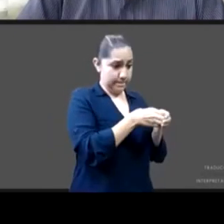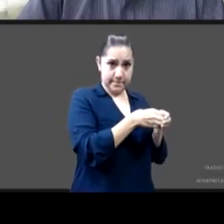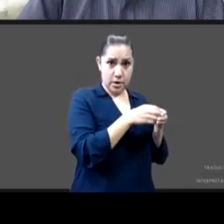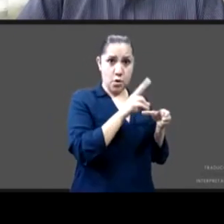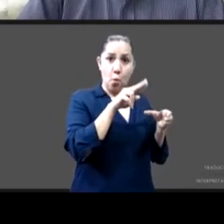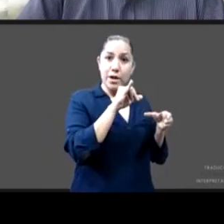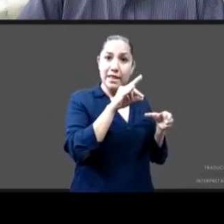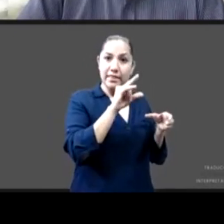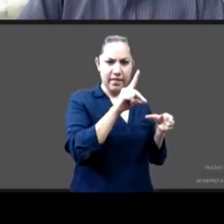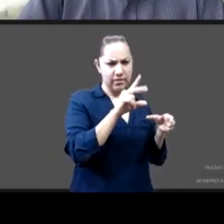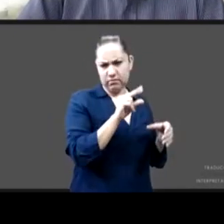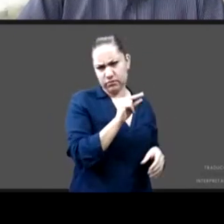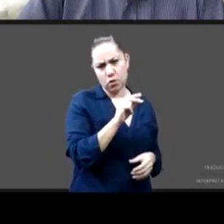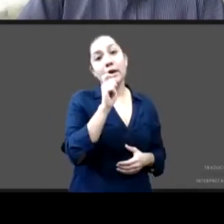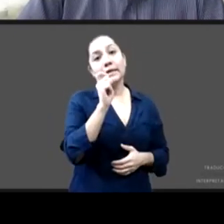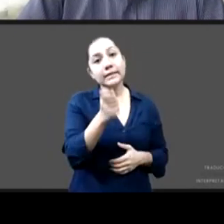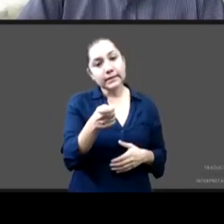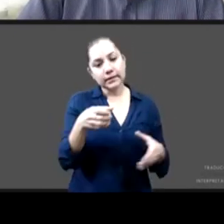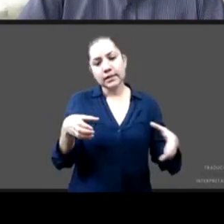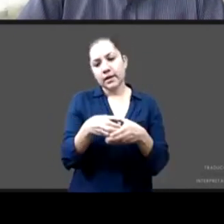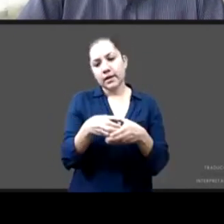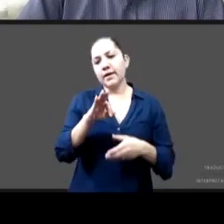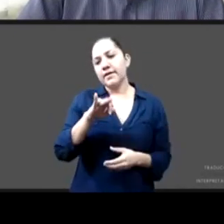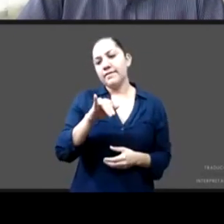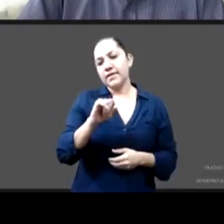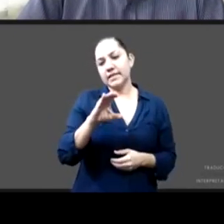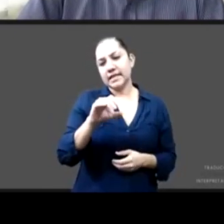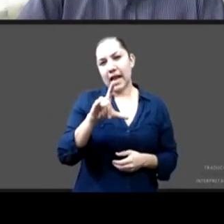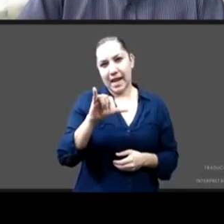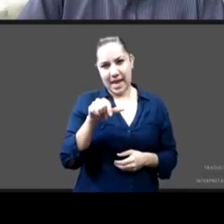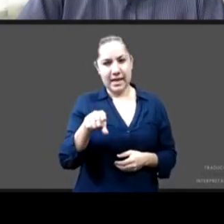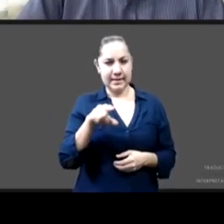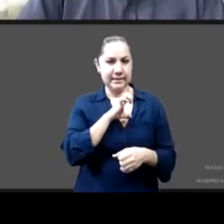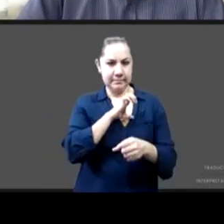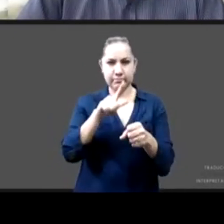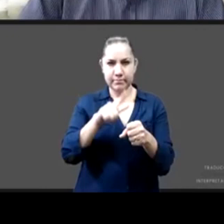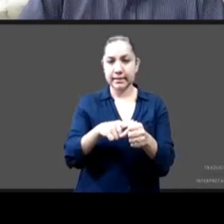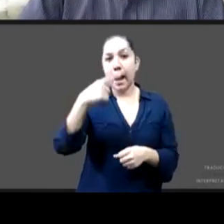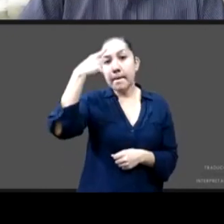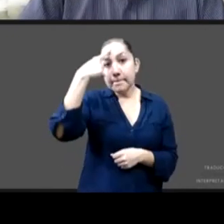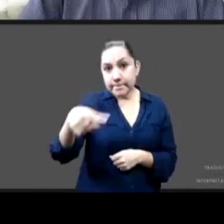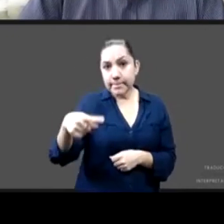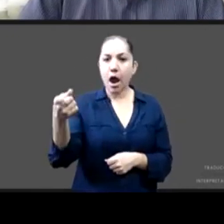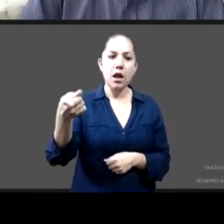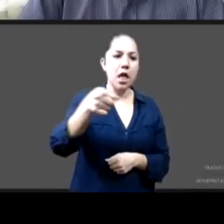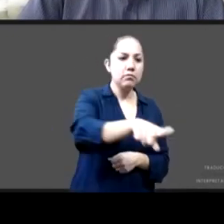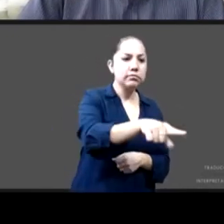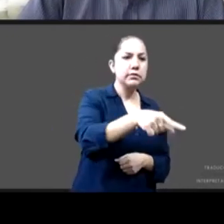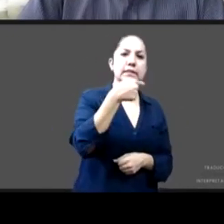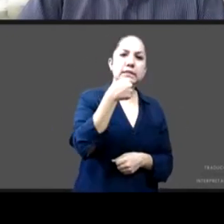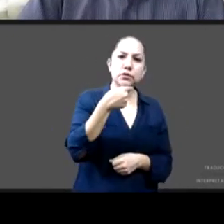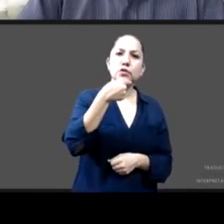la investigación de todo tipo de delitos cometidos contra niños, niñas y adolescentes.